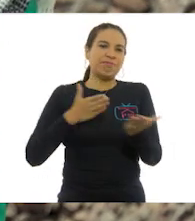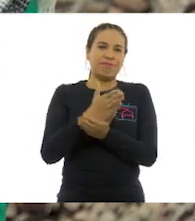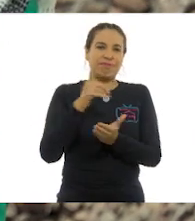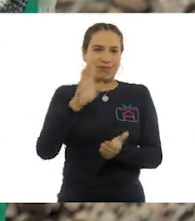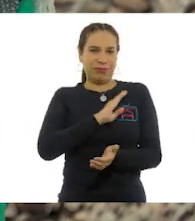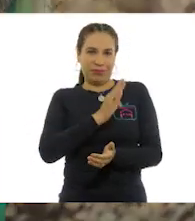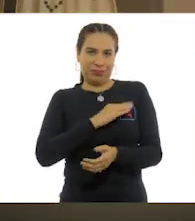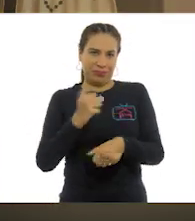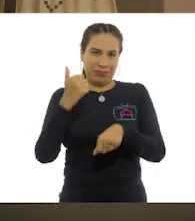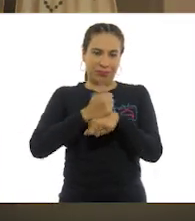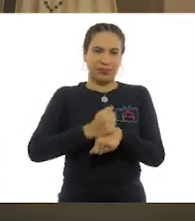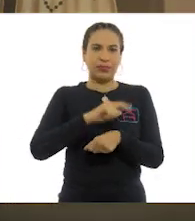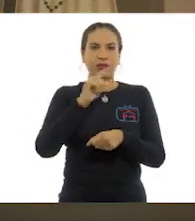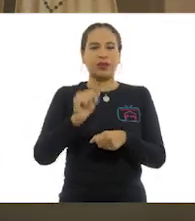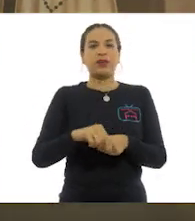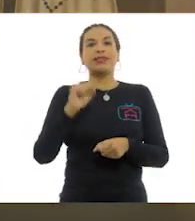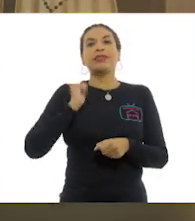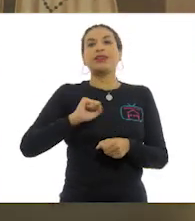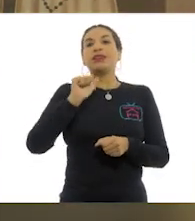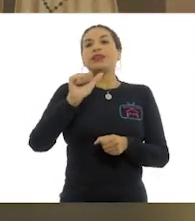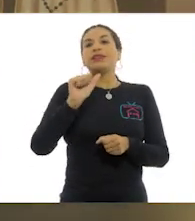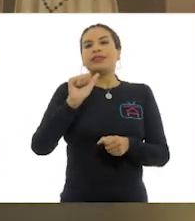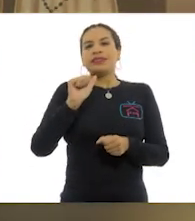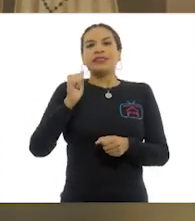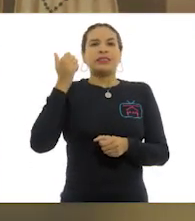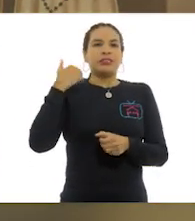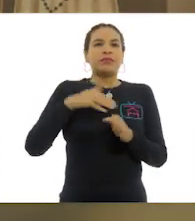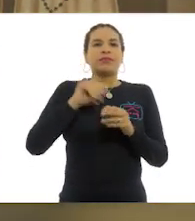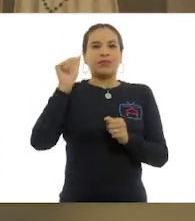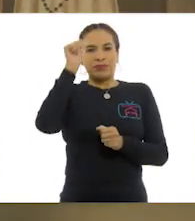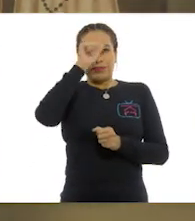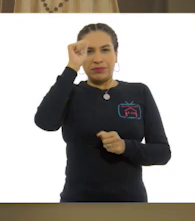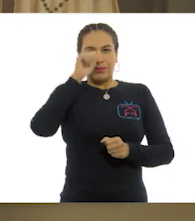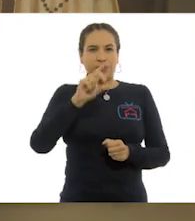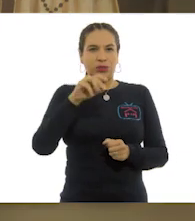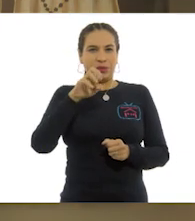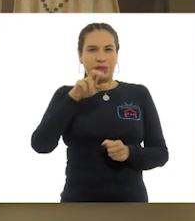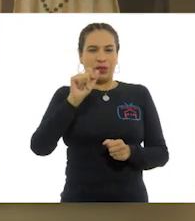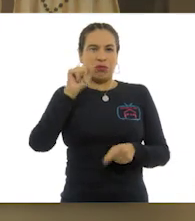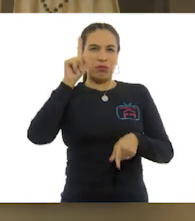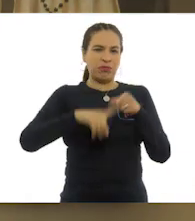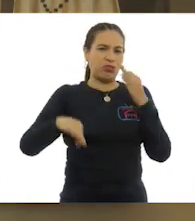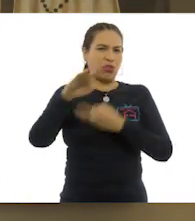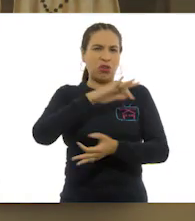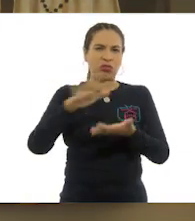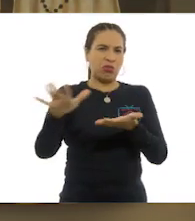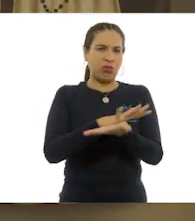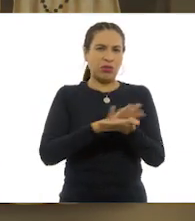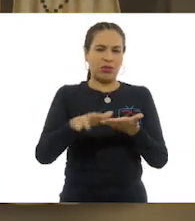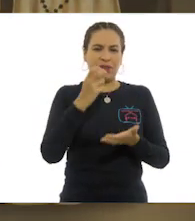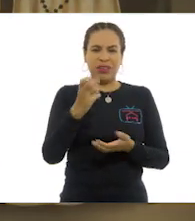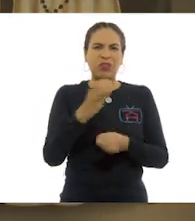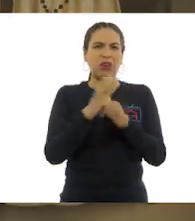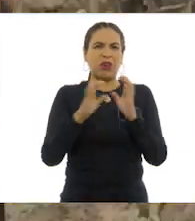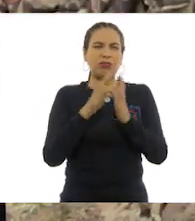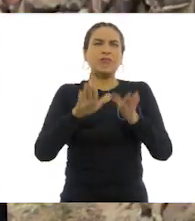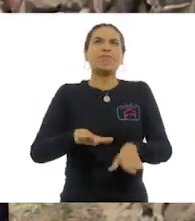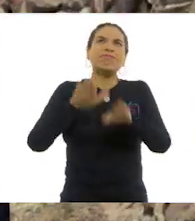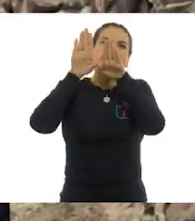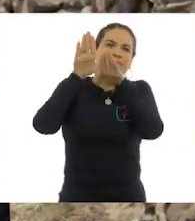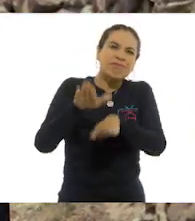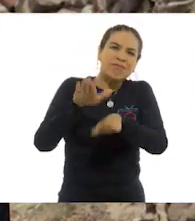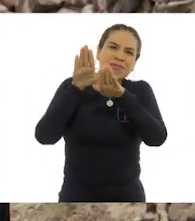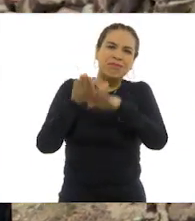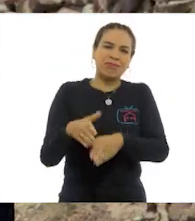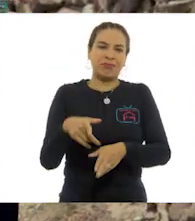del siglo XVI, un dominico, Domingo de Betanzos, decidió venir con una turba para destruirlo todo, porque decían que eran cosas de idolatría. Imagínense